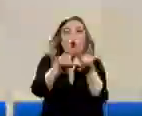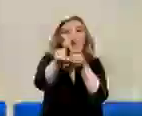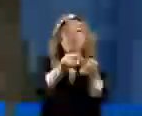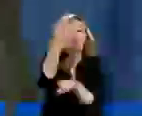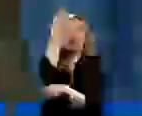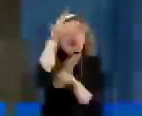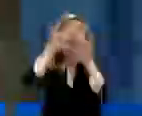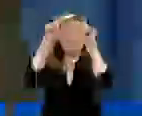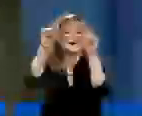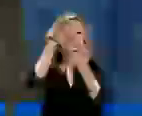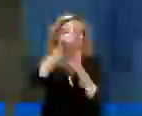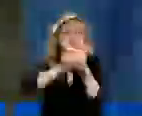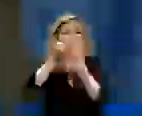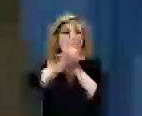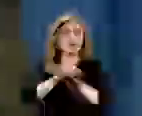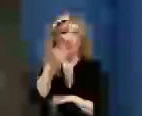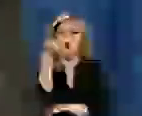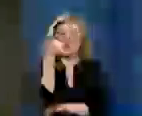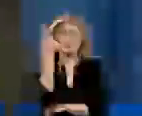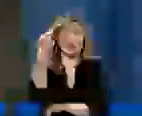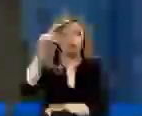concurso.